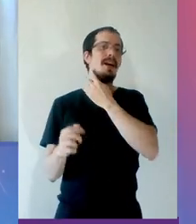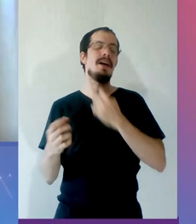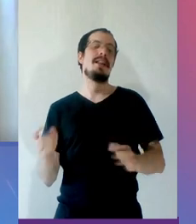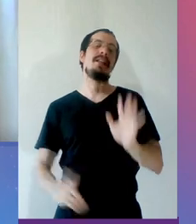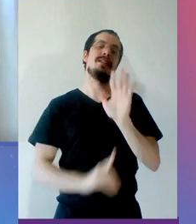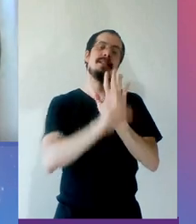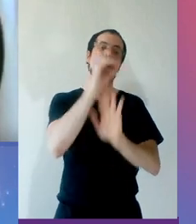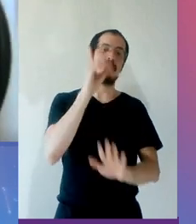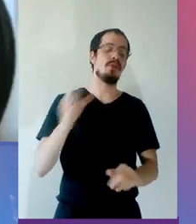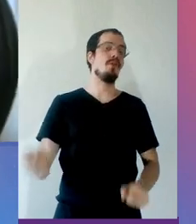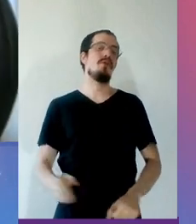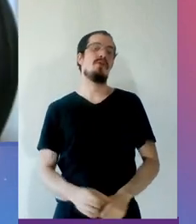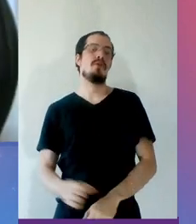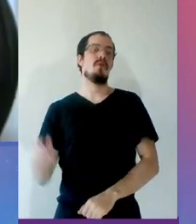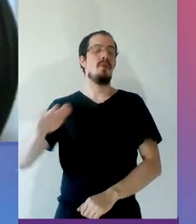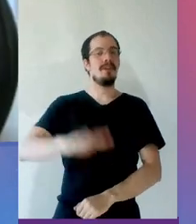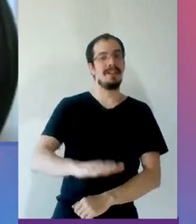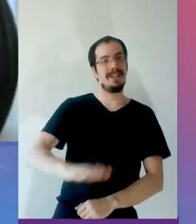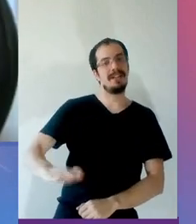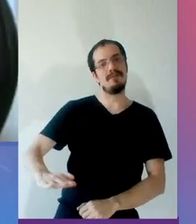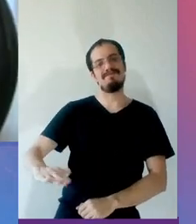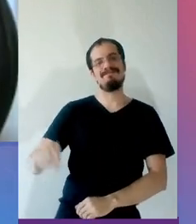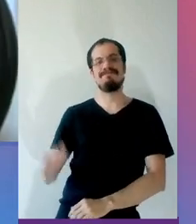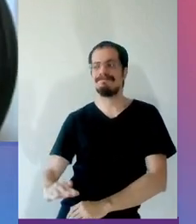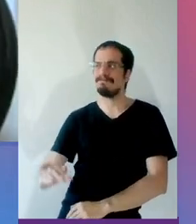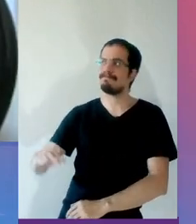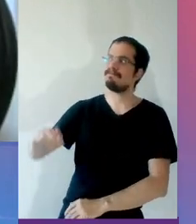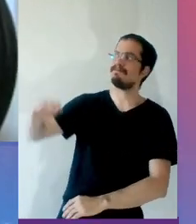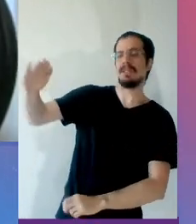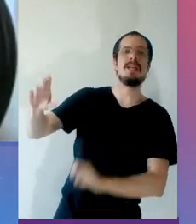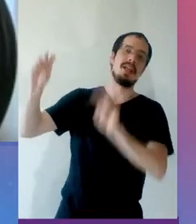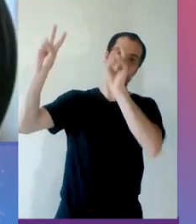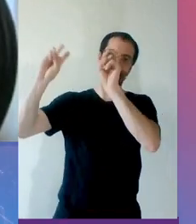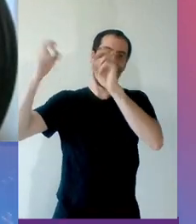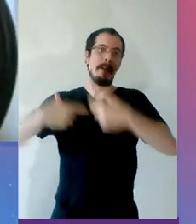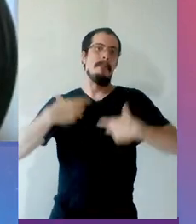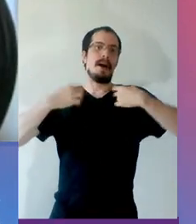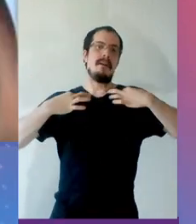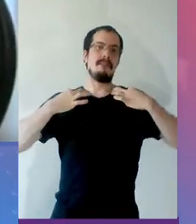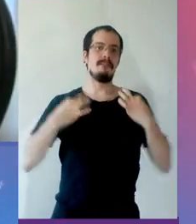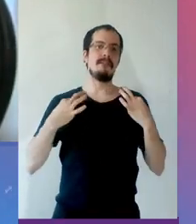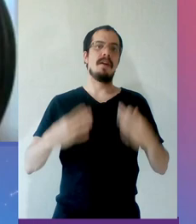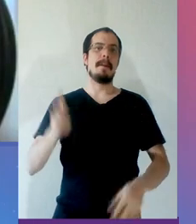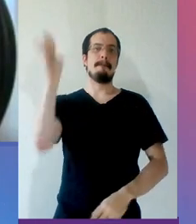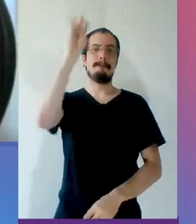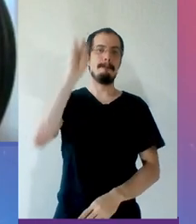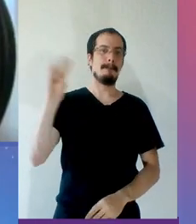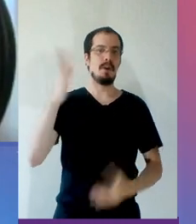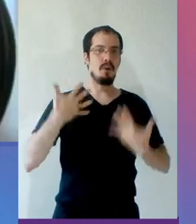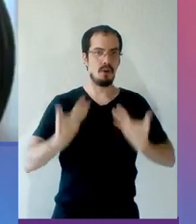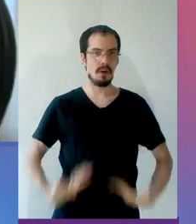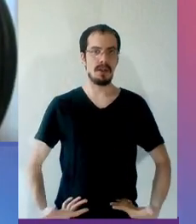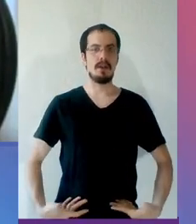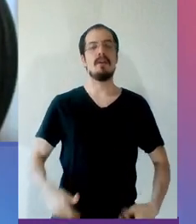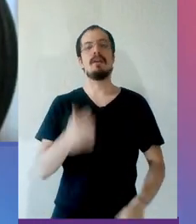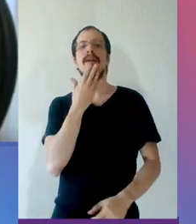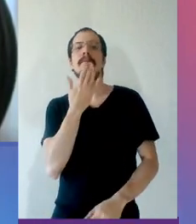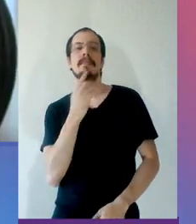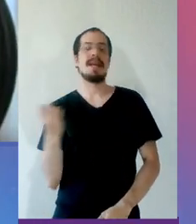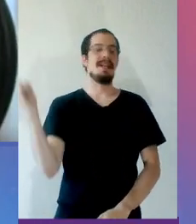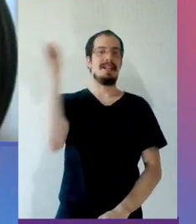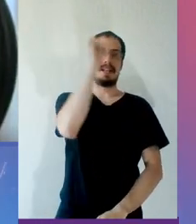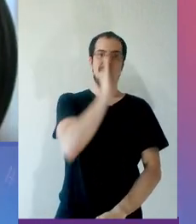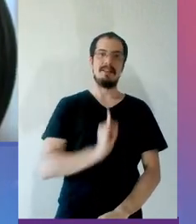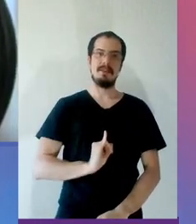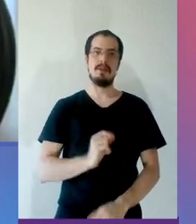muchos factores. Por supuesto que hay un área biológica, individual, pero lo más importante es el contexto